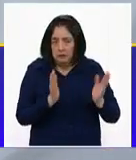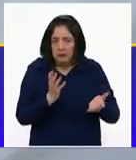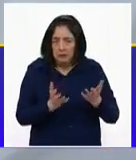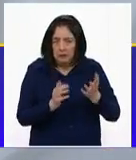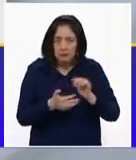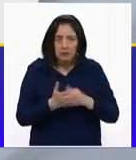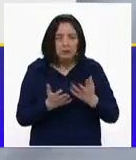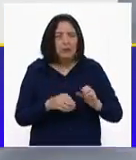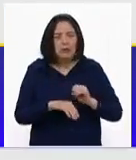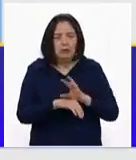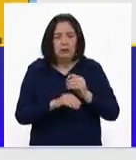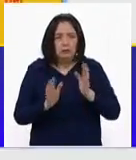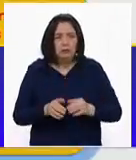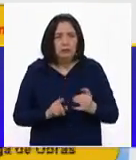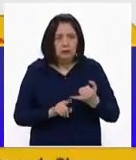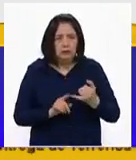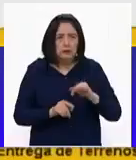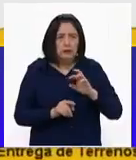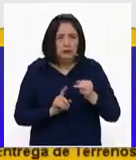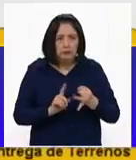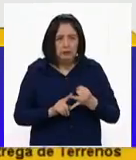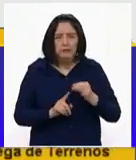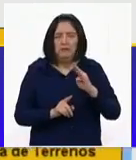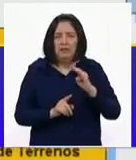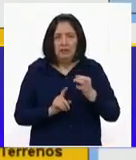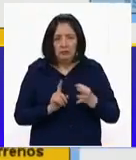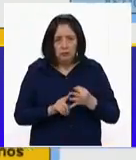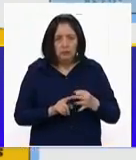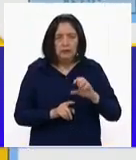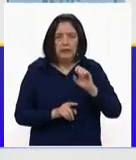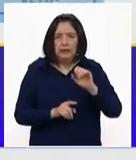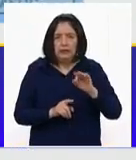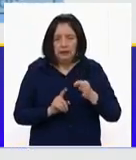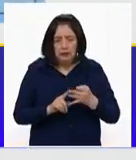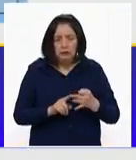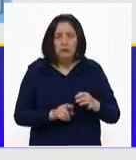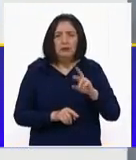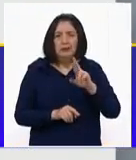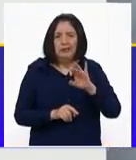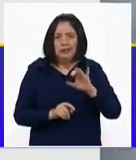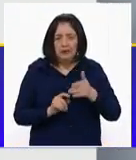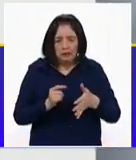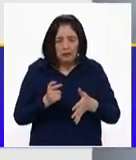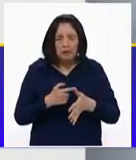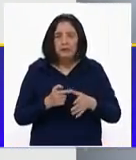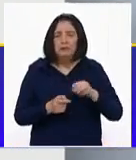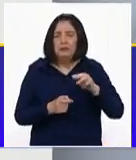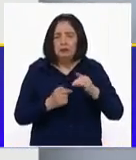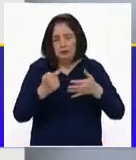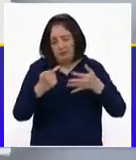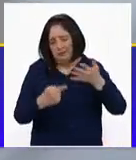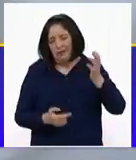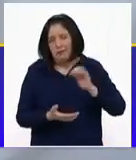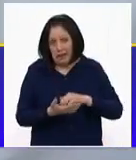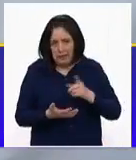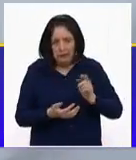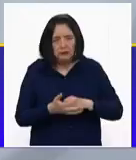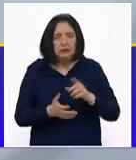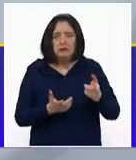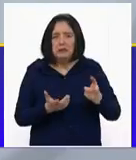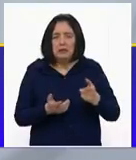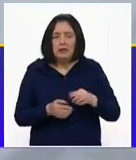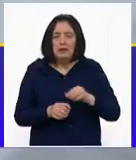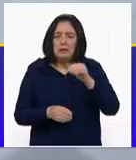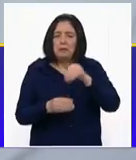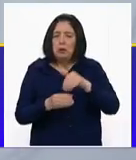habrían sido a los consejeros Jamie Flores, Beto Bernal, Santiago Neira, Richard Cervantes, Miguel Guzmán, entre otros, quienes a cambio